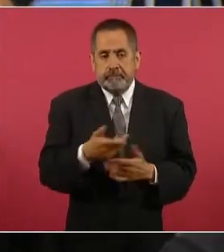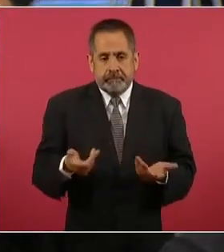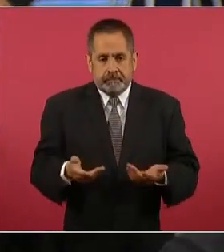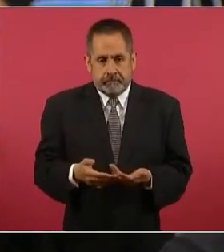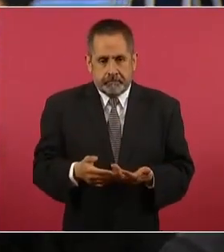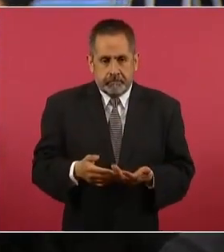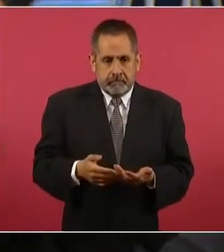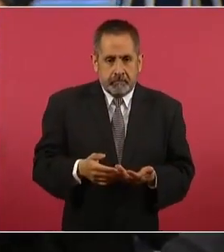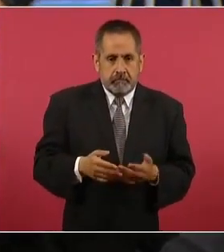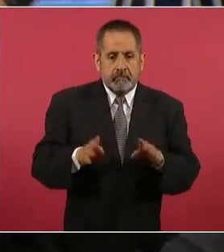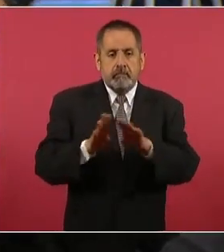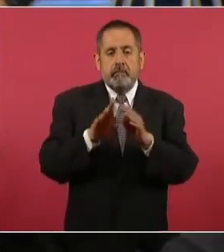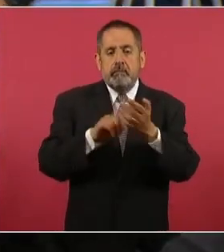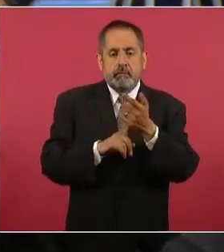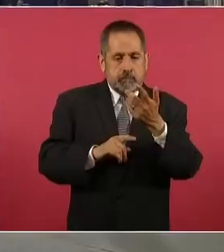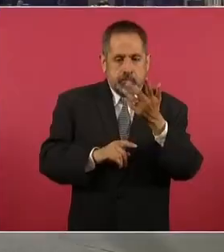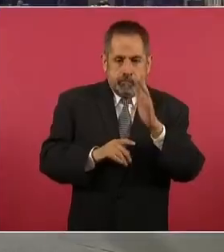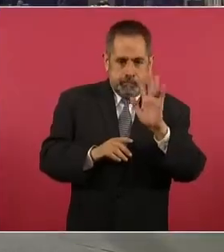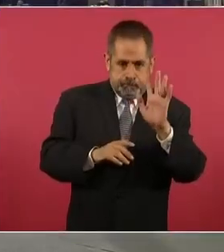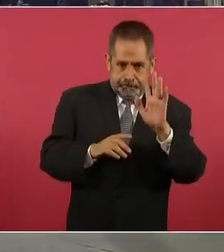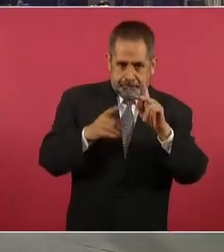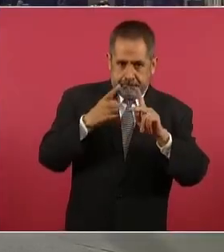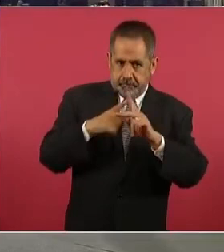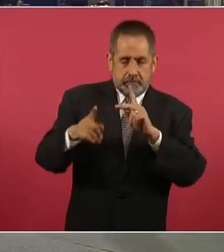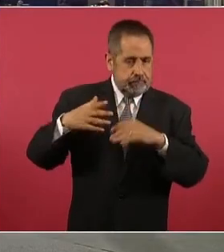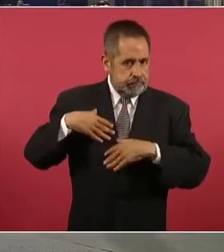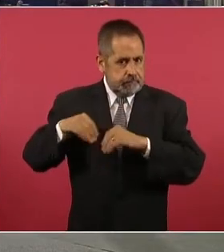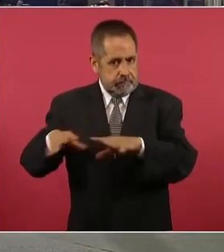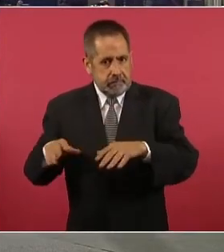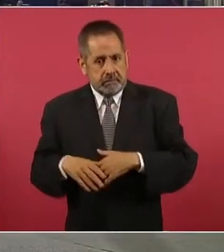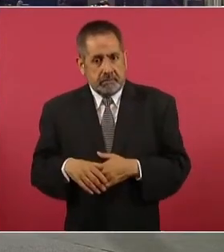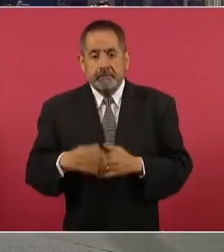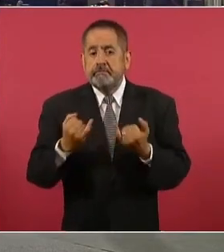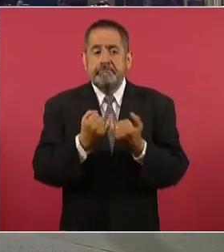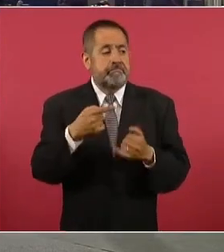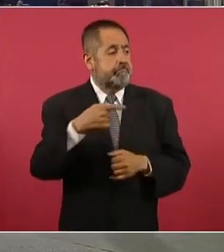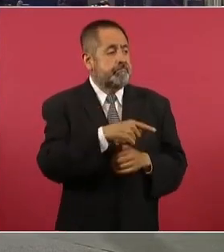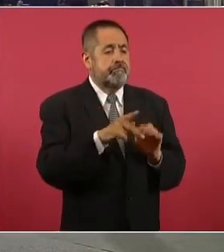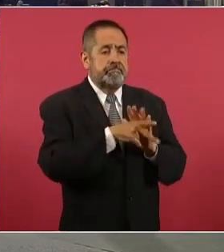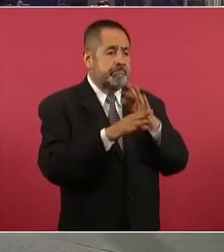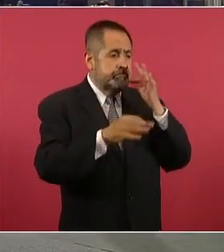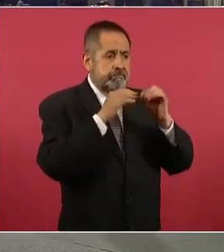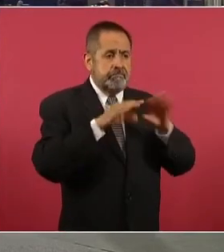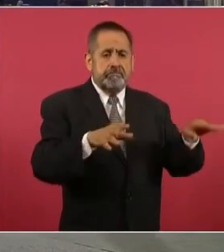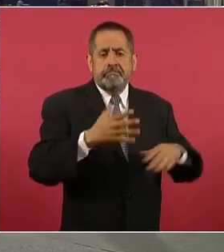como si no existiera. Y en los medios de información lo mismo.